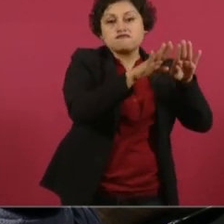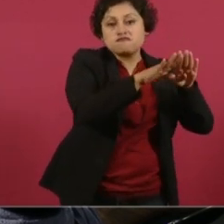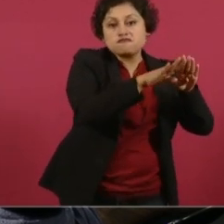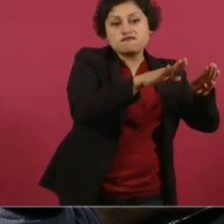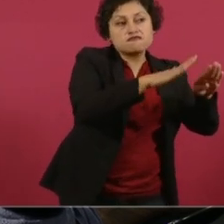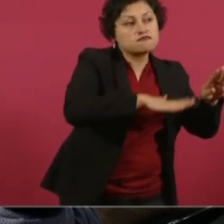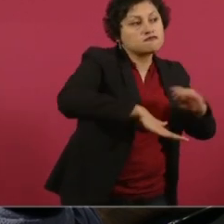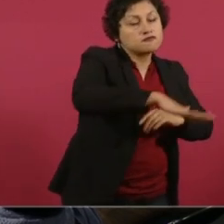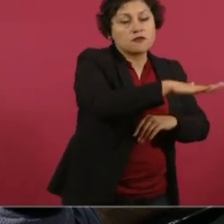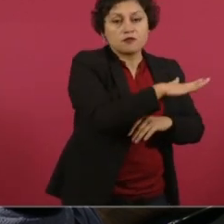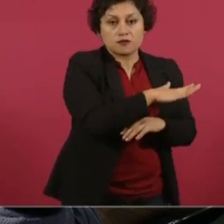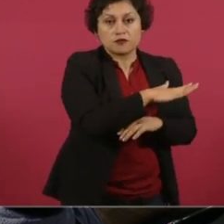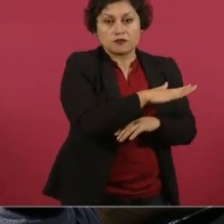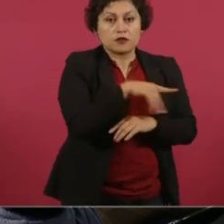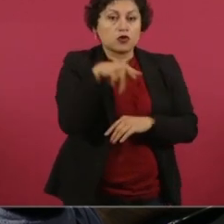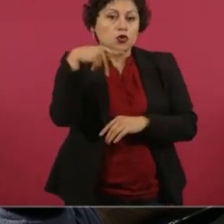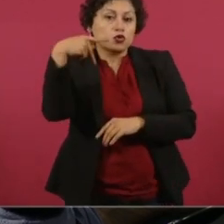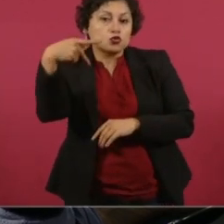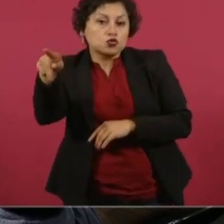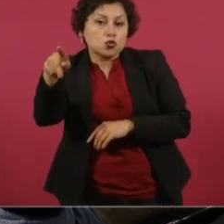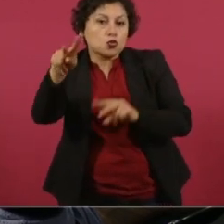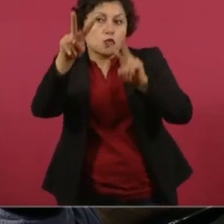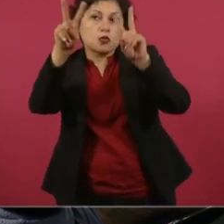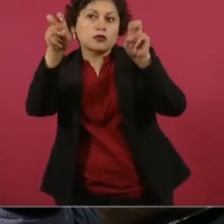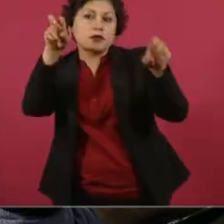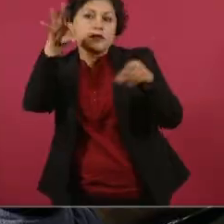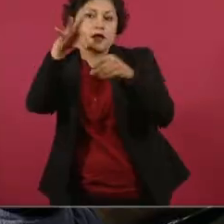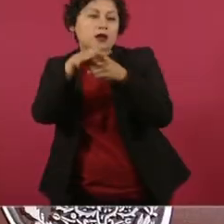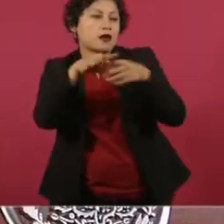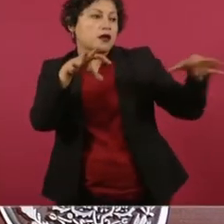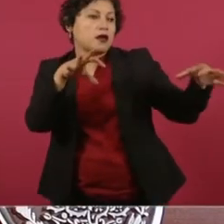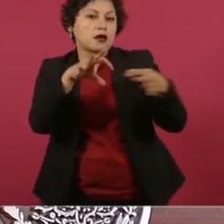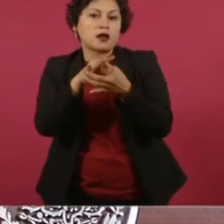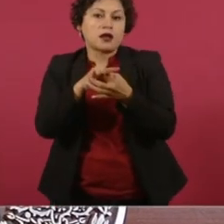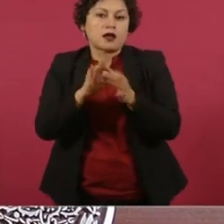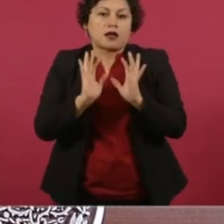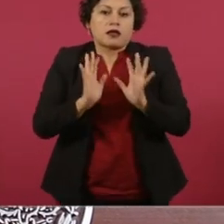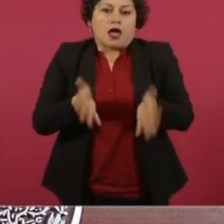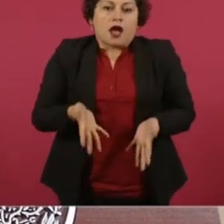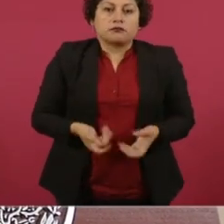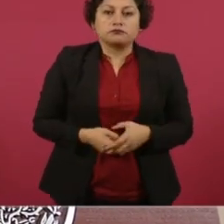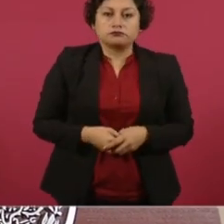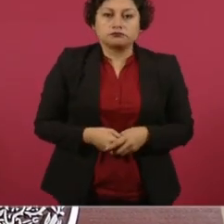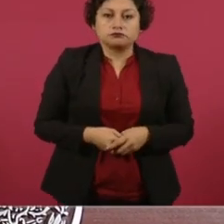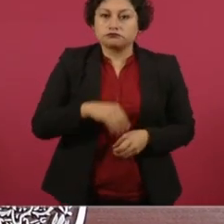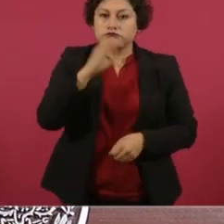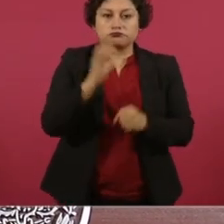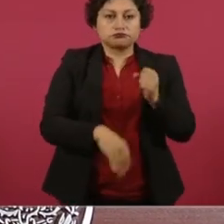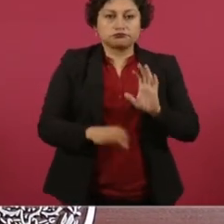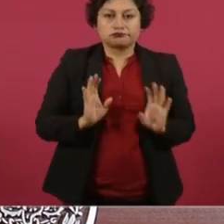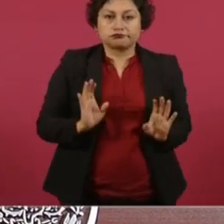hasta la elección, y el haya sido como haya sido.